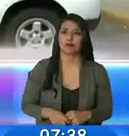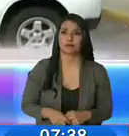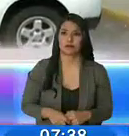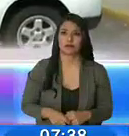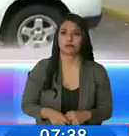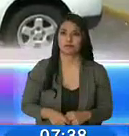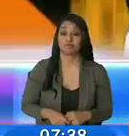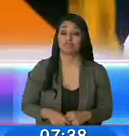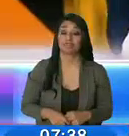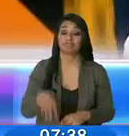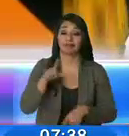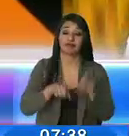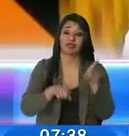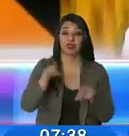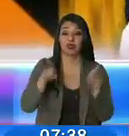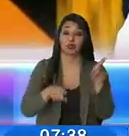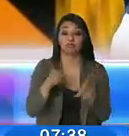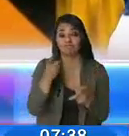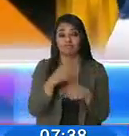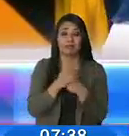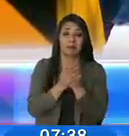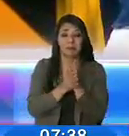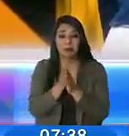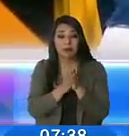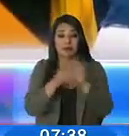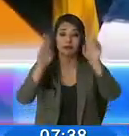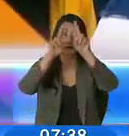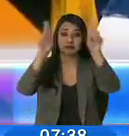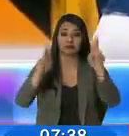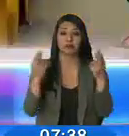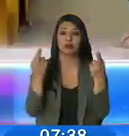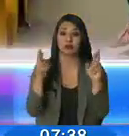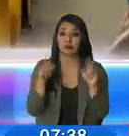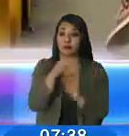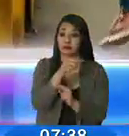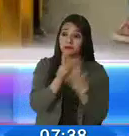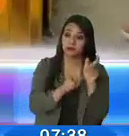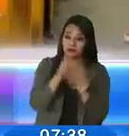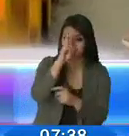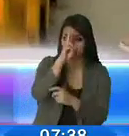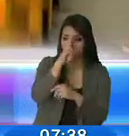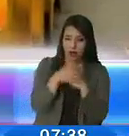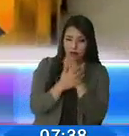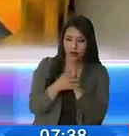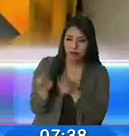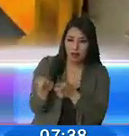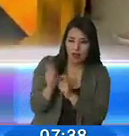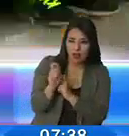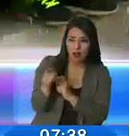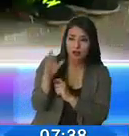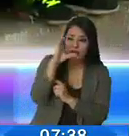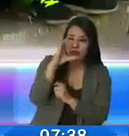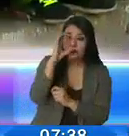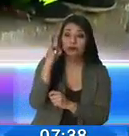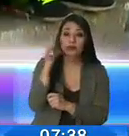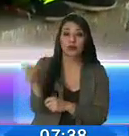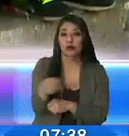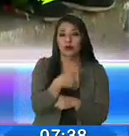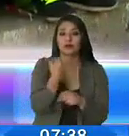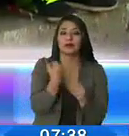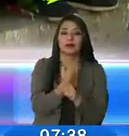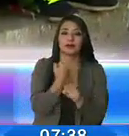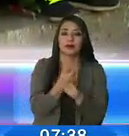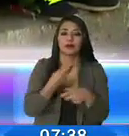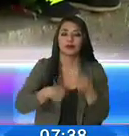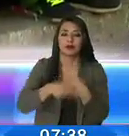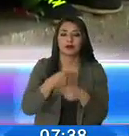Aprovechándose de esta situación, muchas mujeres que pasaron por el puente de Rumichaca son captadas por negociantes que buscan a las chicas para que trabajen en el negocio